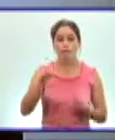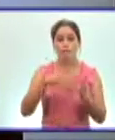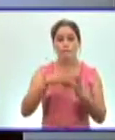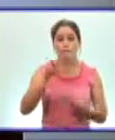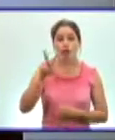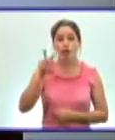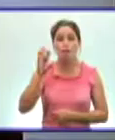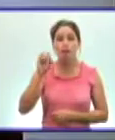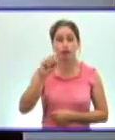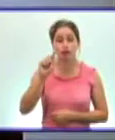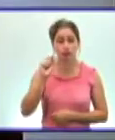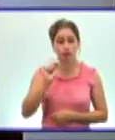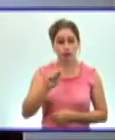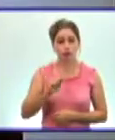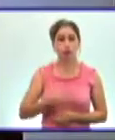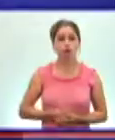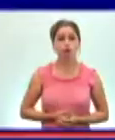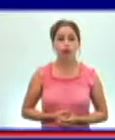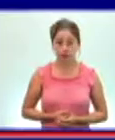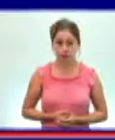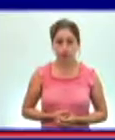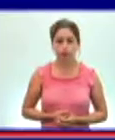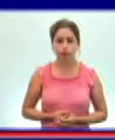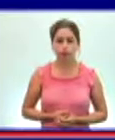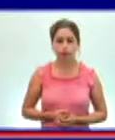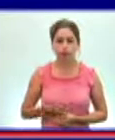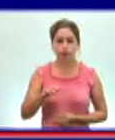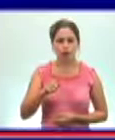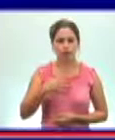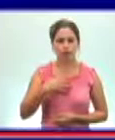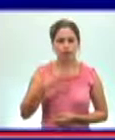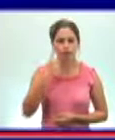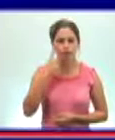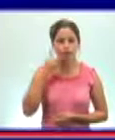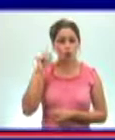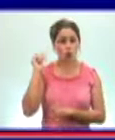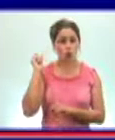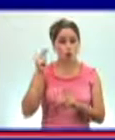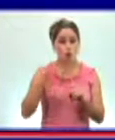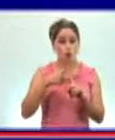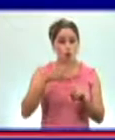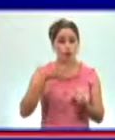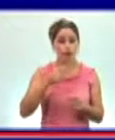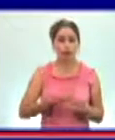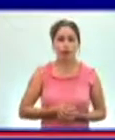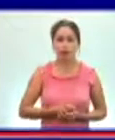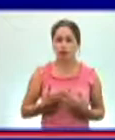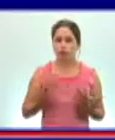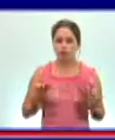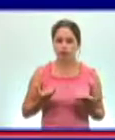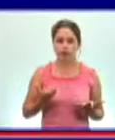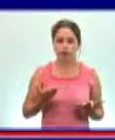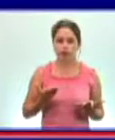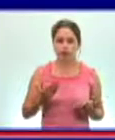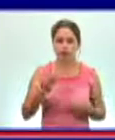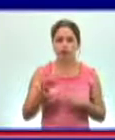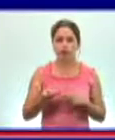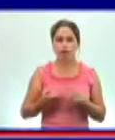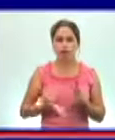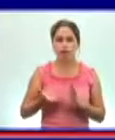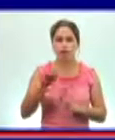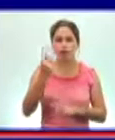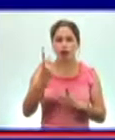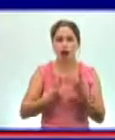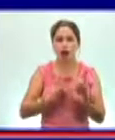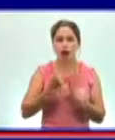como interrogante. Por eso tenemos como objetivo fundamentar algunos de los ideales legados por José Martí y